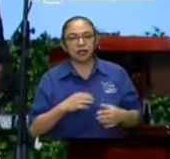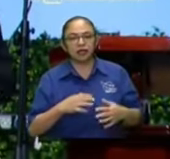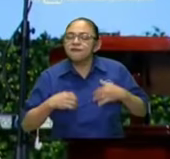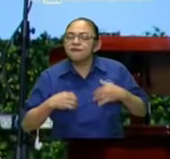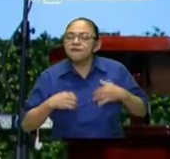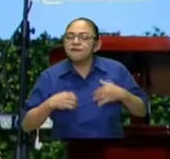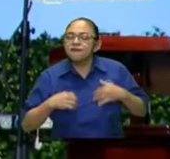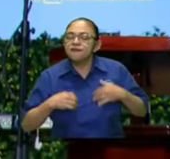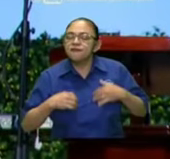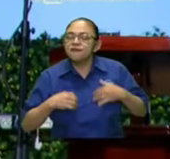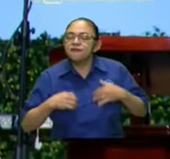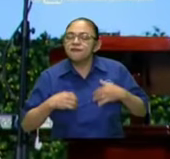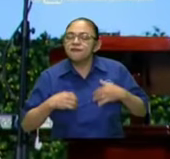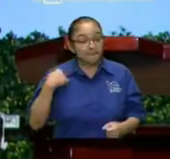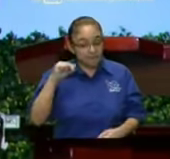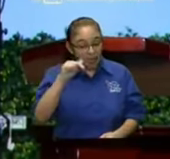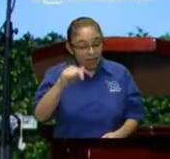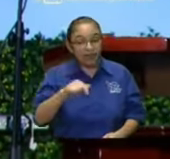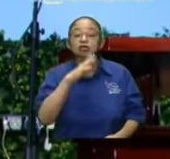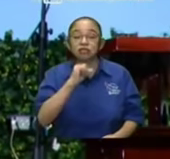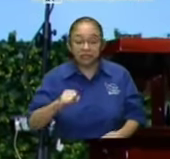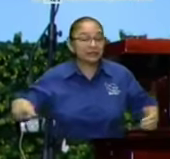esta clase de gente. Entonces,